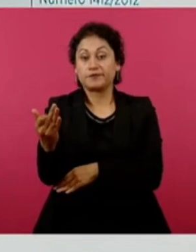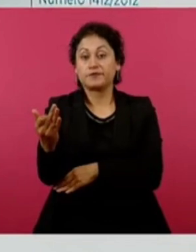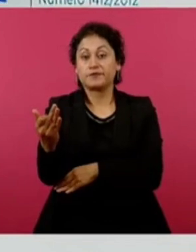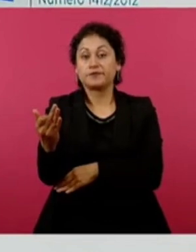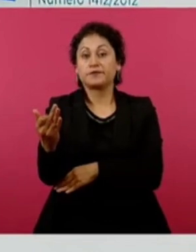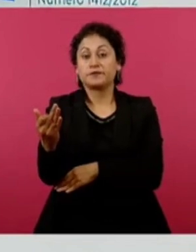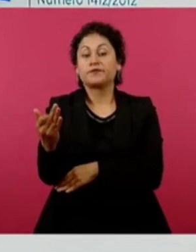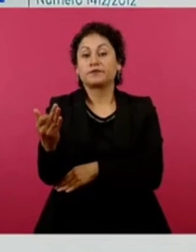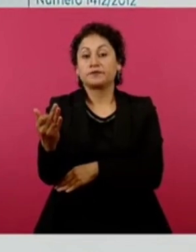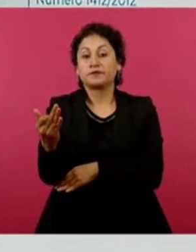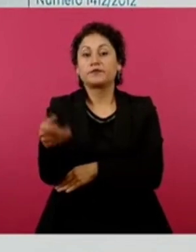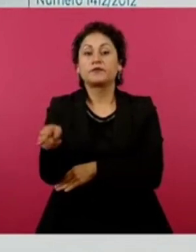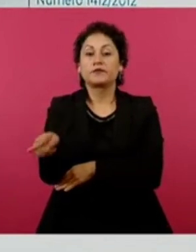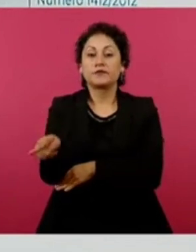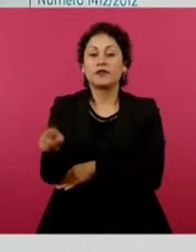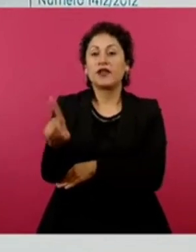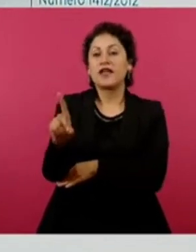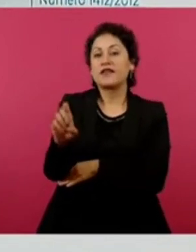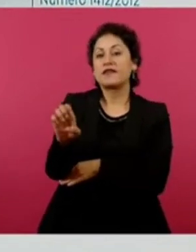Estos son desarrolladores